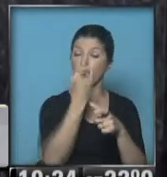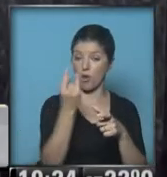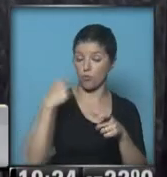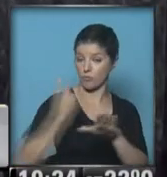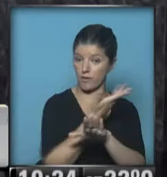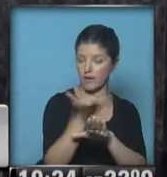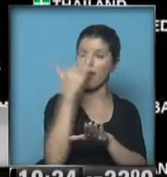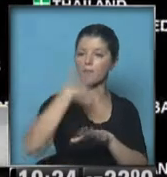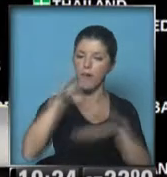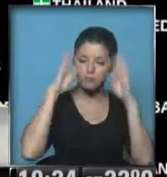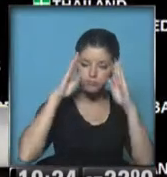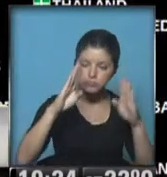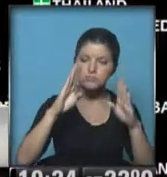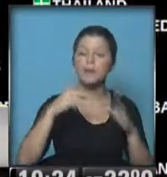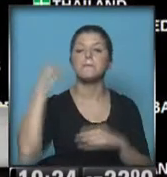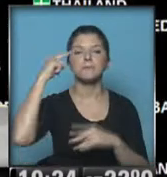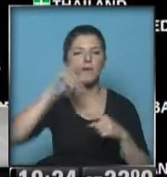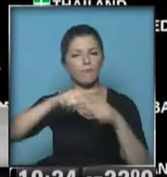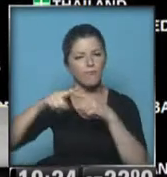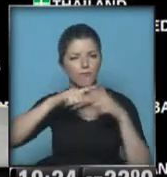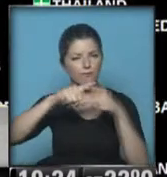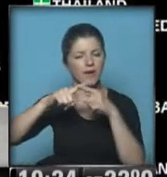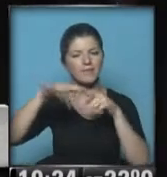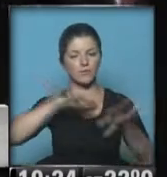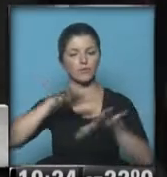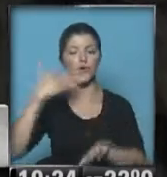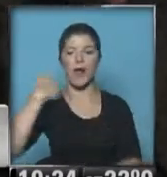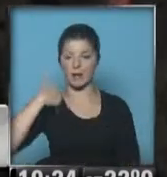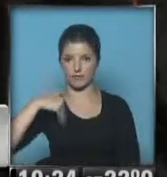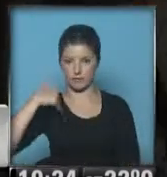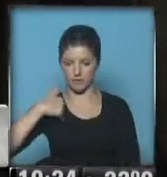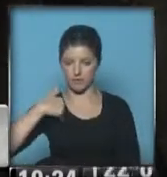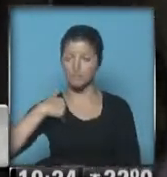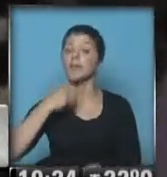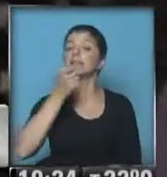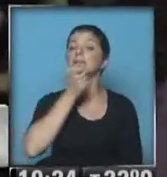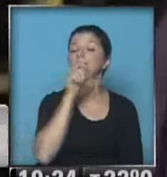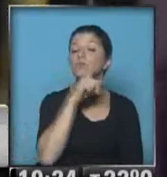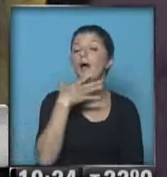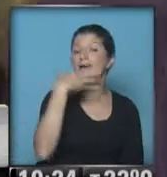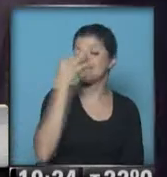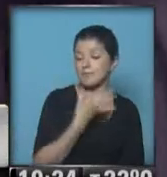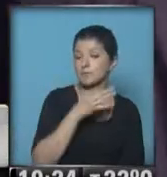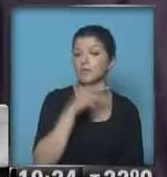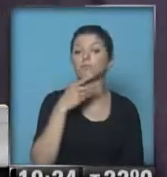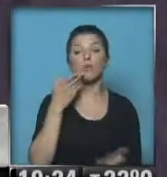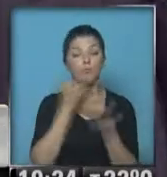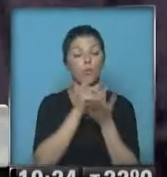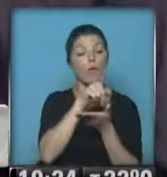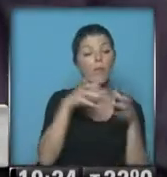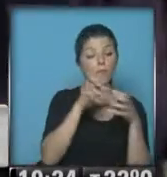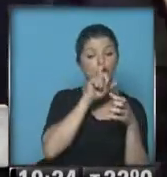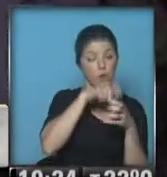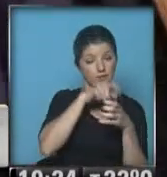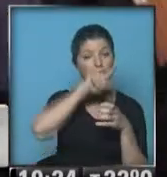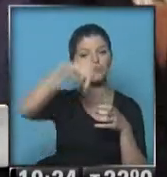la particularidad de mantener en debate la postura de la República Argentina de no aceptar un fallo a favor de un reclamo buitre, lo que generó